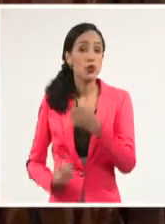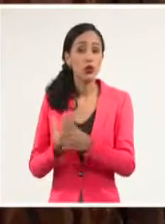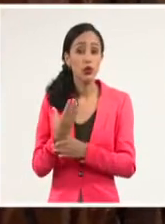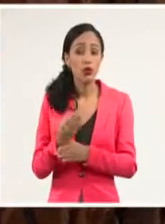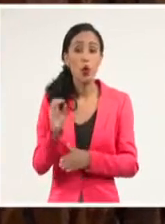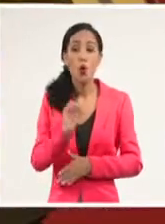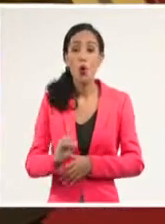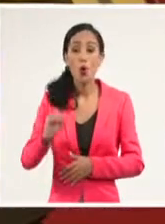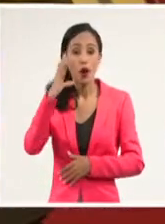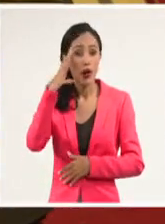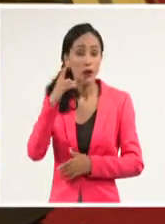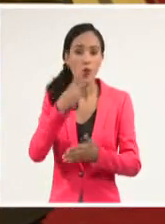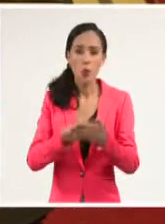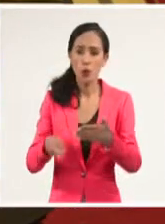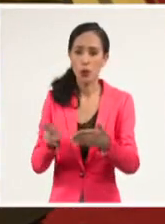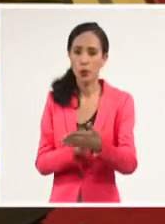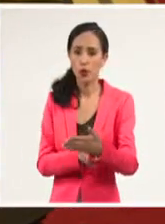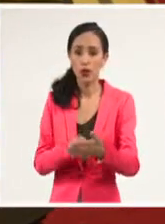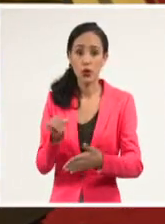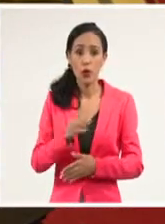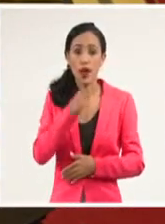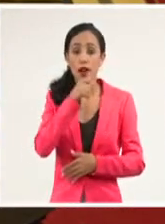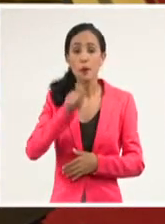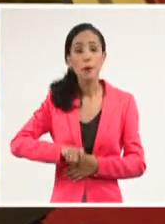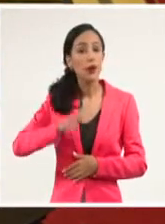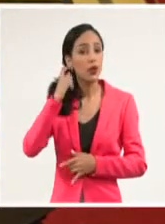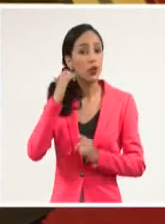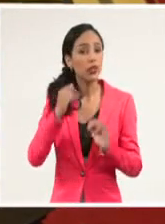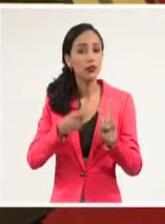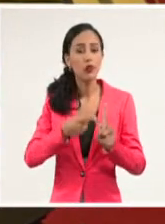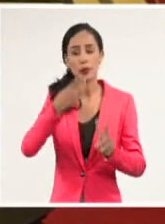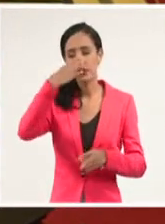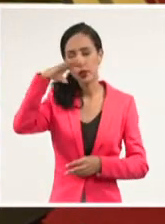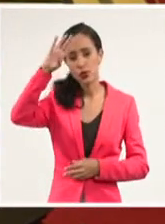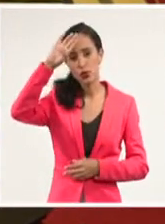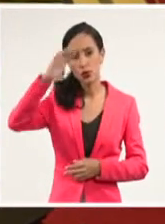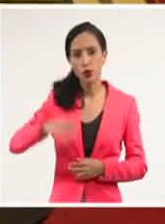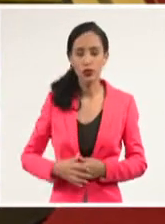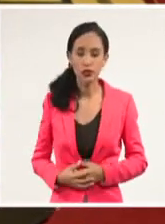órganos del Poder Popular. Hilda Suárez, Sistema Informativo de la Televisión Cubana.